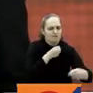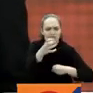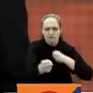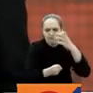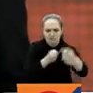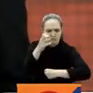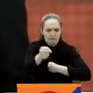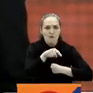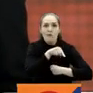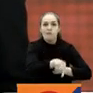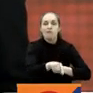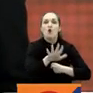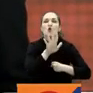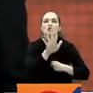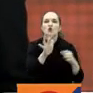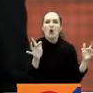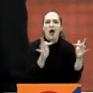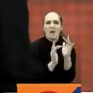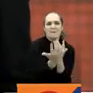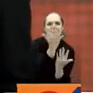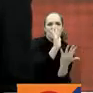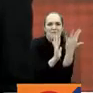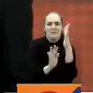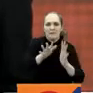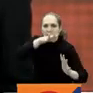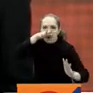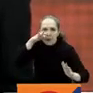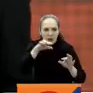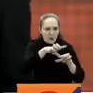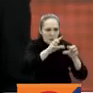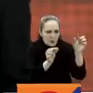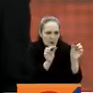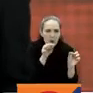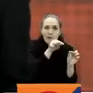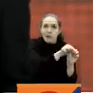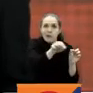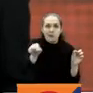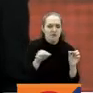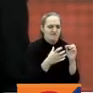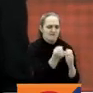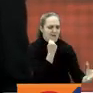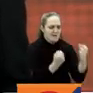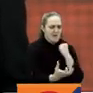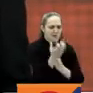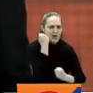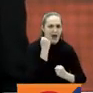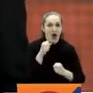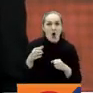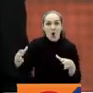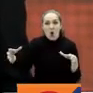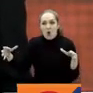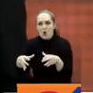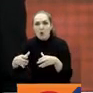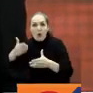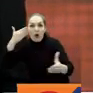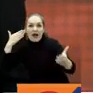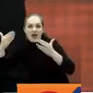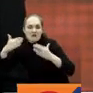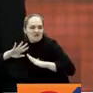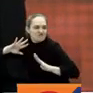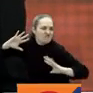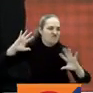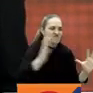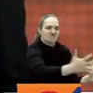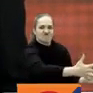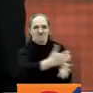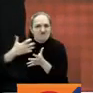realizaban actividades de erradicación de cultivos. Según las autoridades, detrás de este hecho están asociaciones campesinas dedicadas al